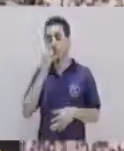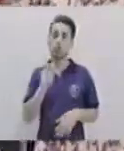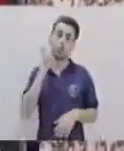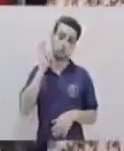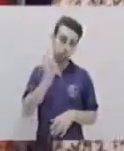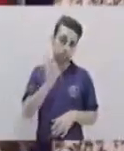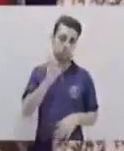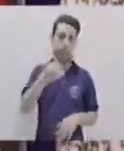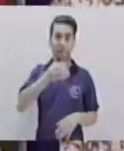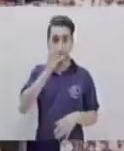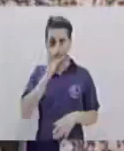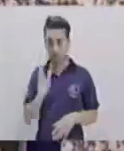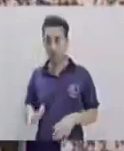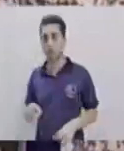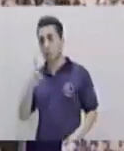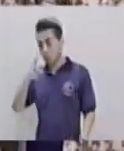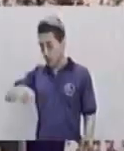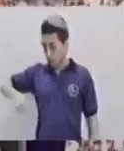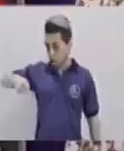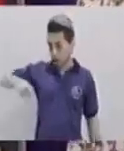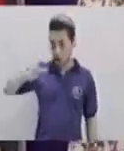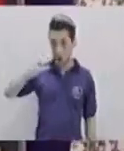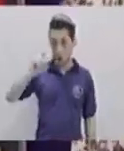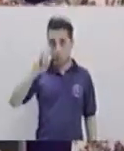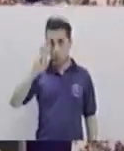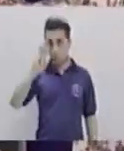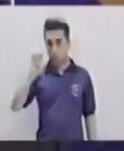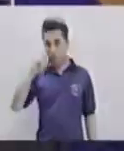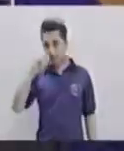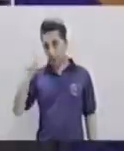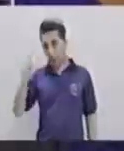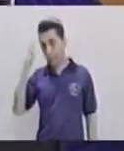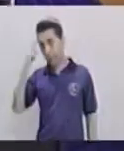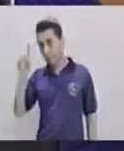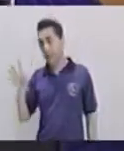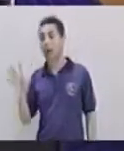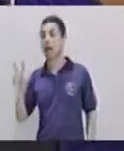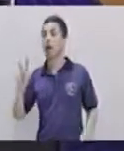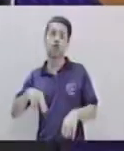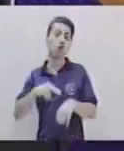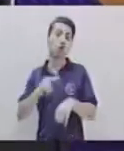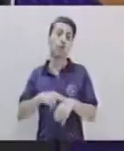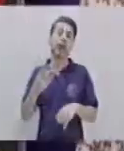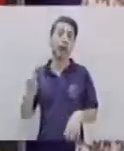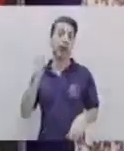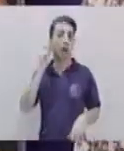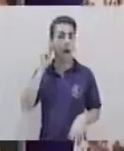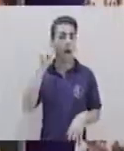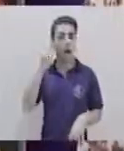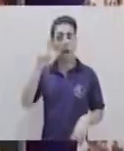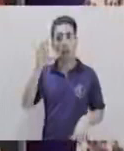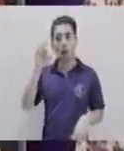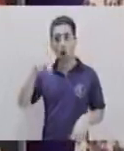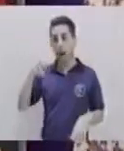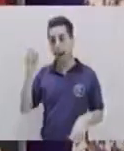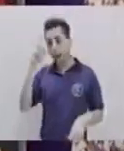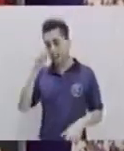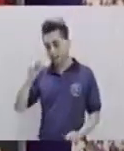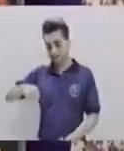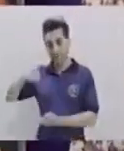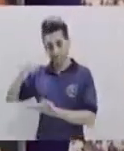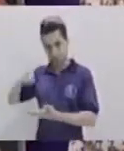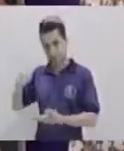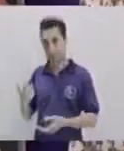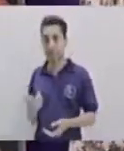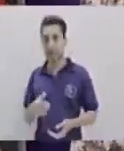bien. Una cubeta, ¿en galones o en botellas? Lo más conveniente sería en galón. Un pichel,